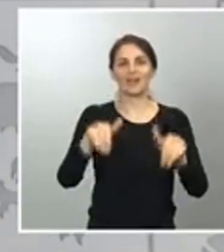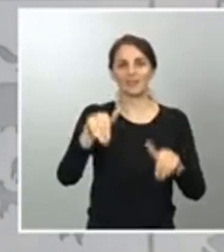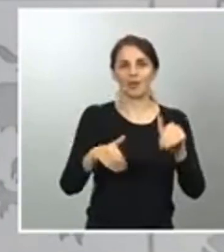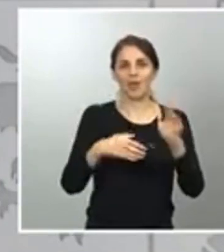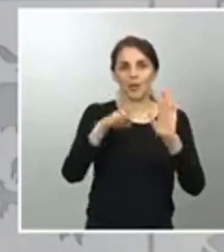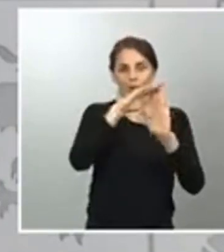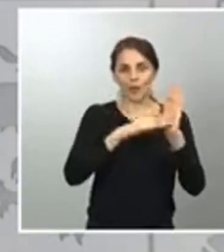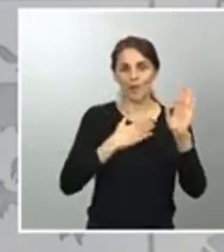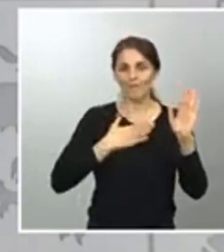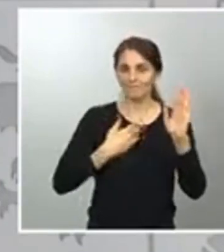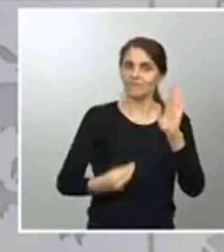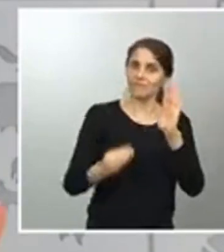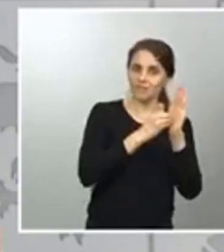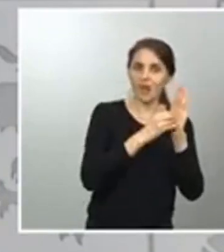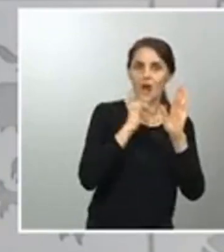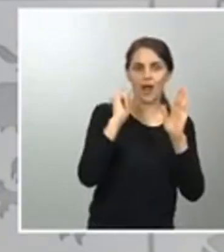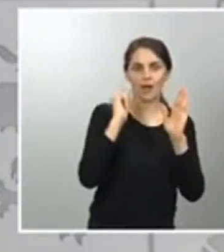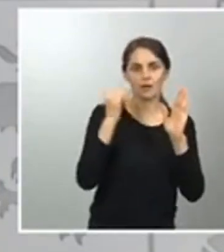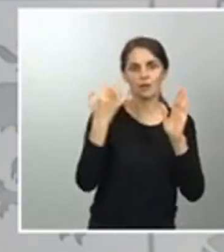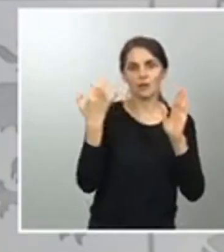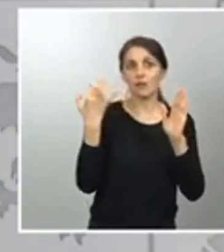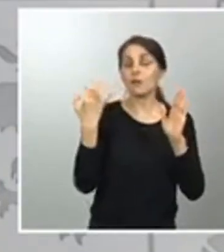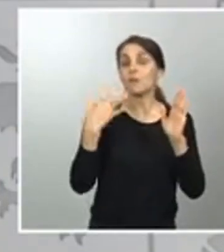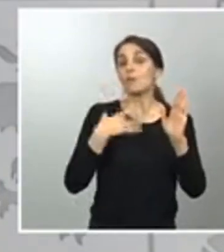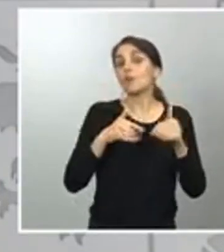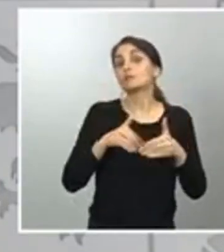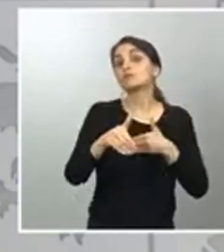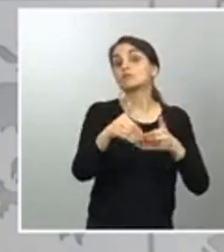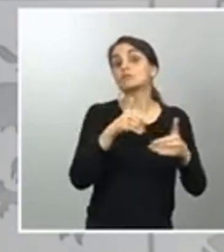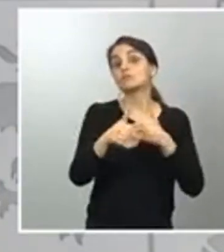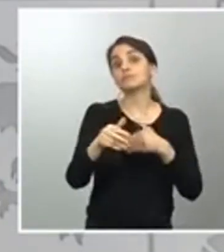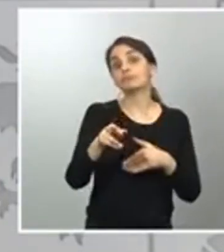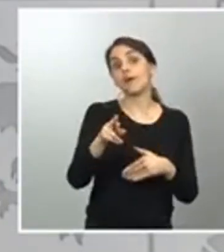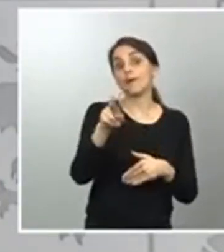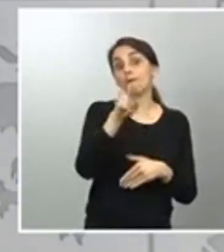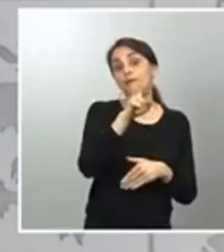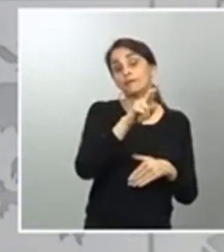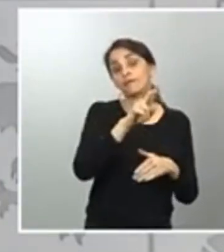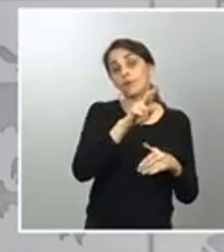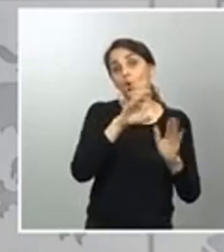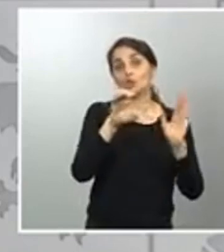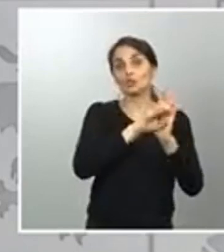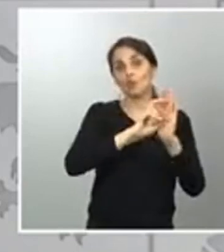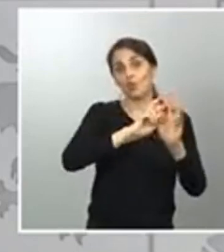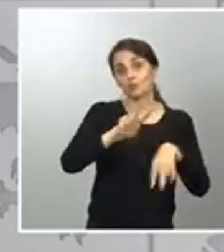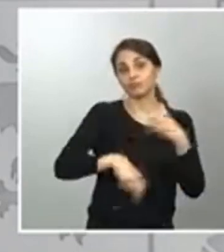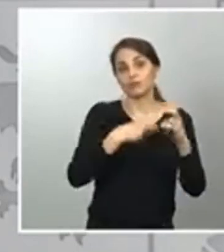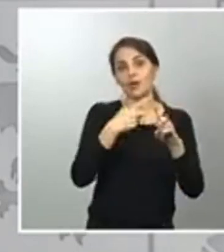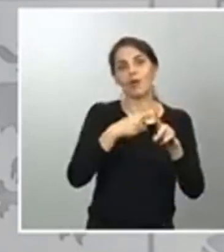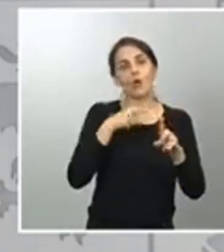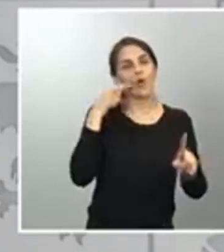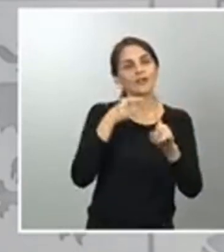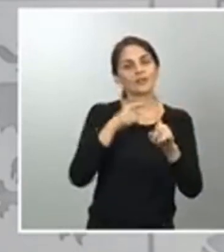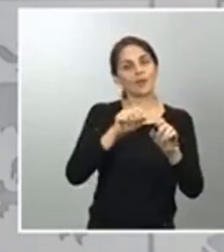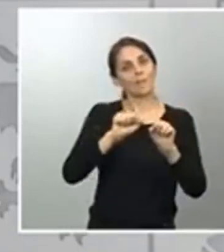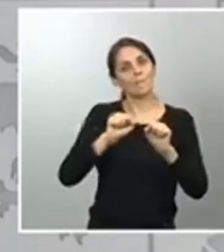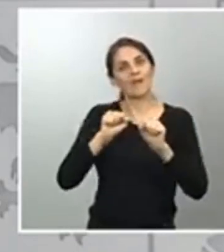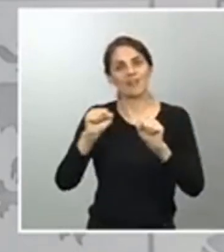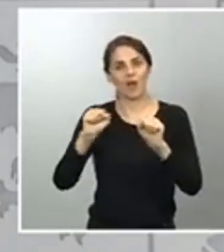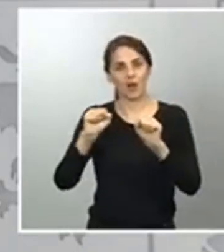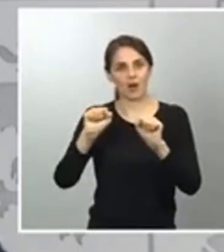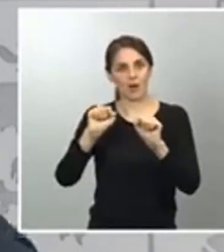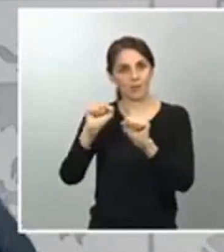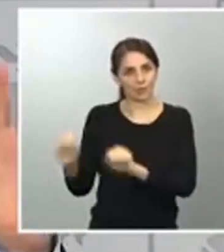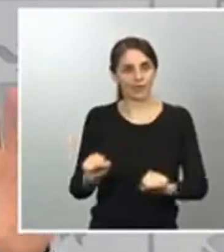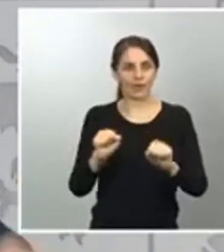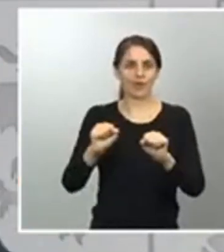hacer una reforma de nuestra Constitución para blindar la sanidad pública. Bueno, son, creo que, lecciones que tenemos que extraer entre